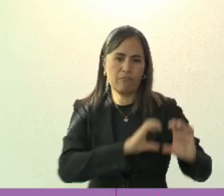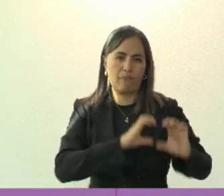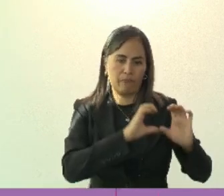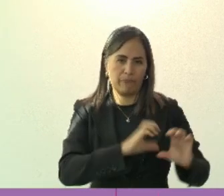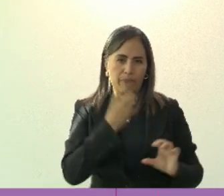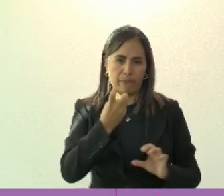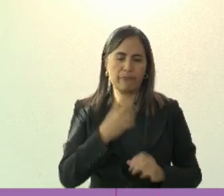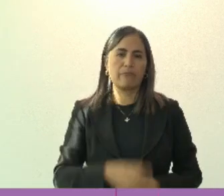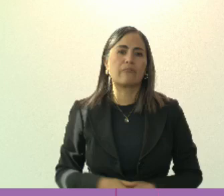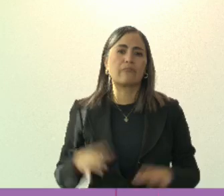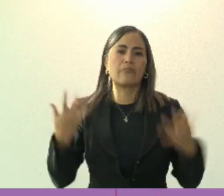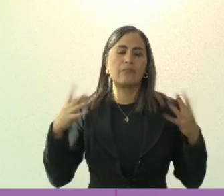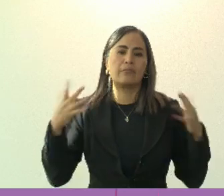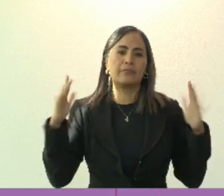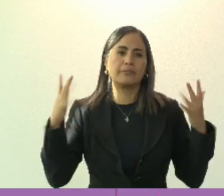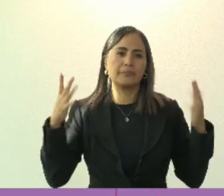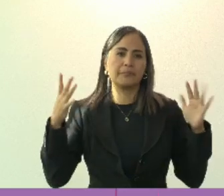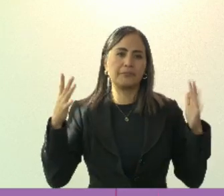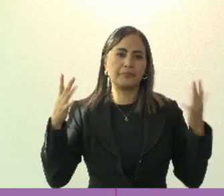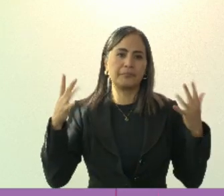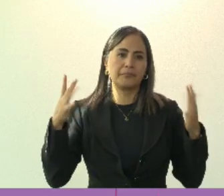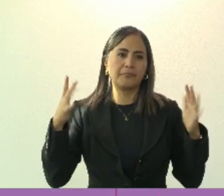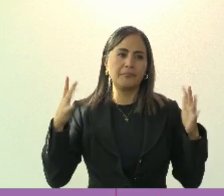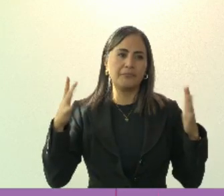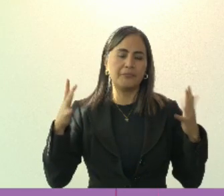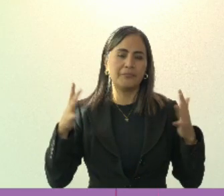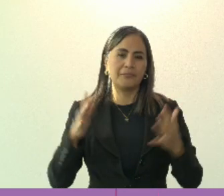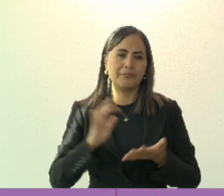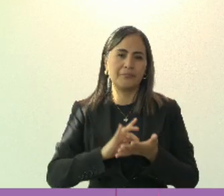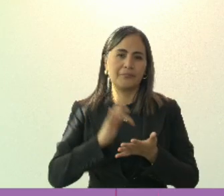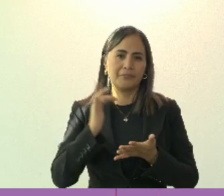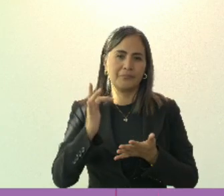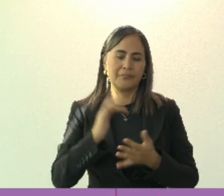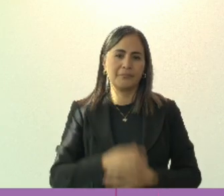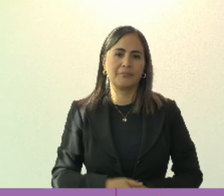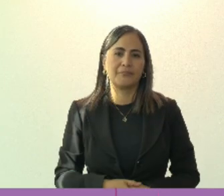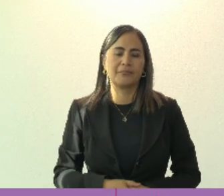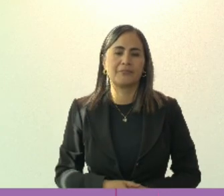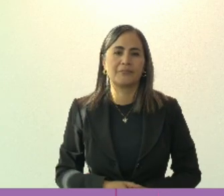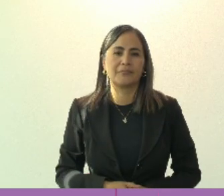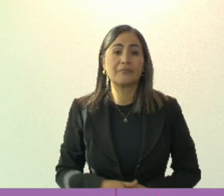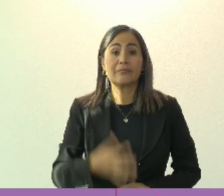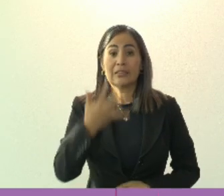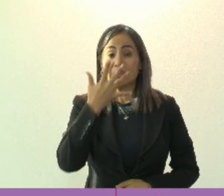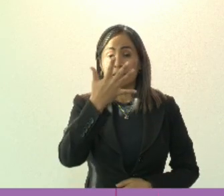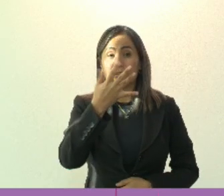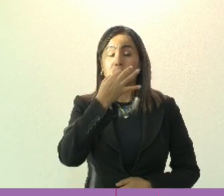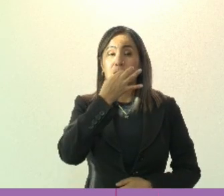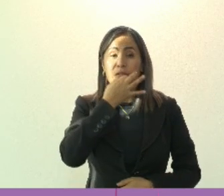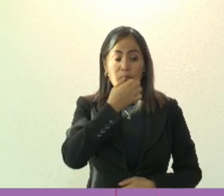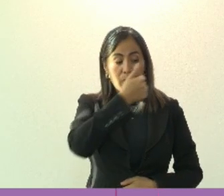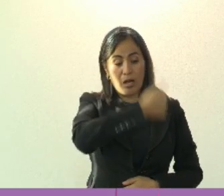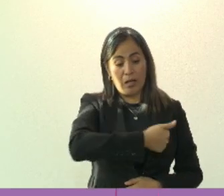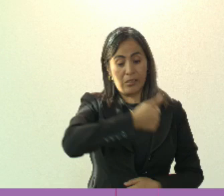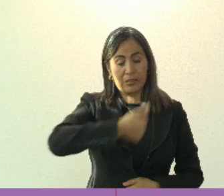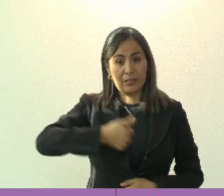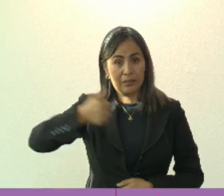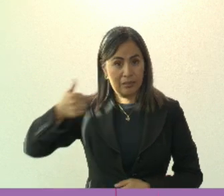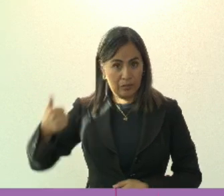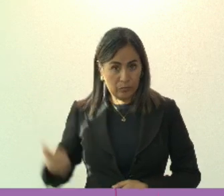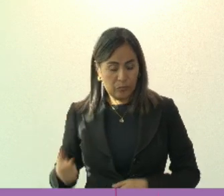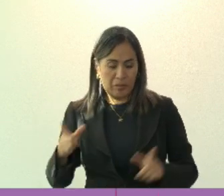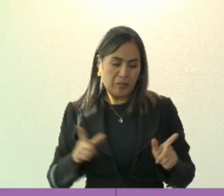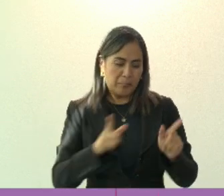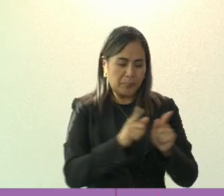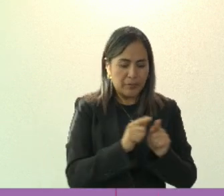Muchas gracias, doctor. Antes de ceder 5 minutos a cada uno de nuestros panelistas para que nos